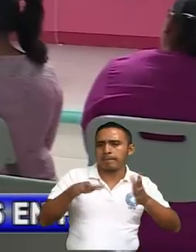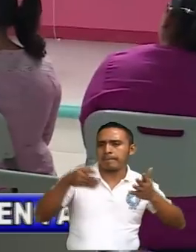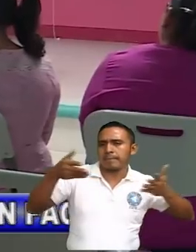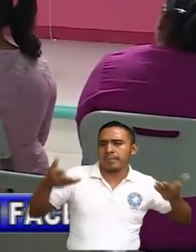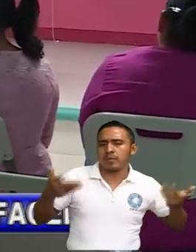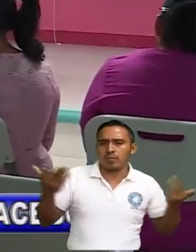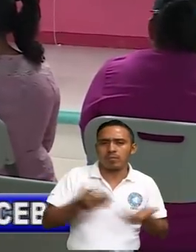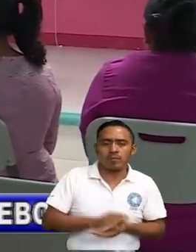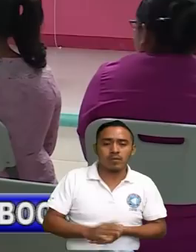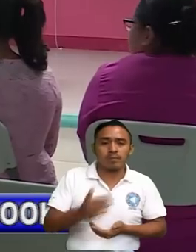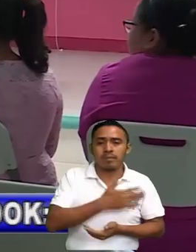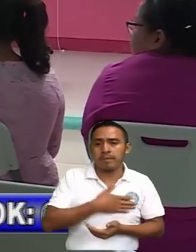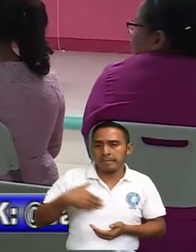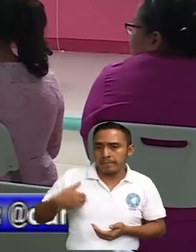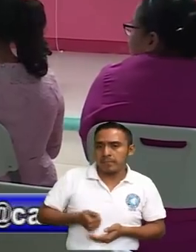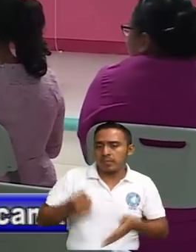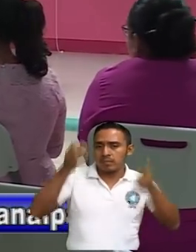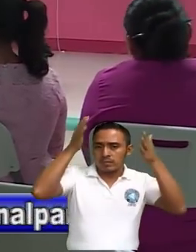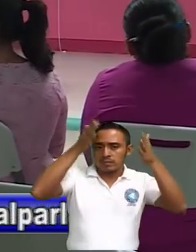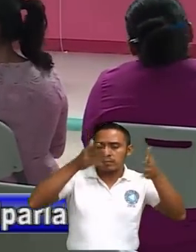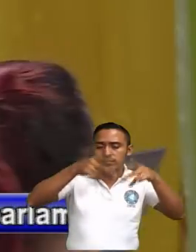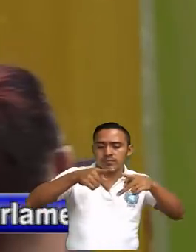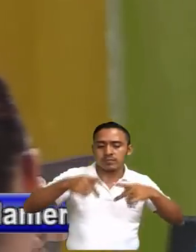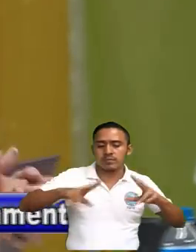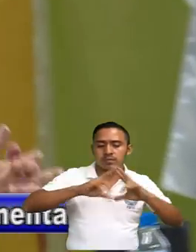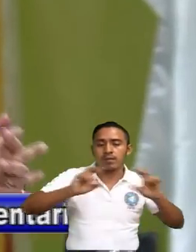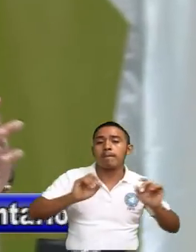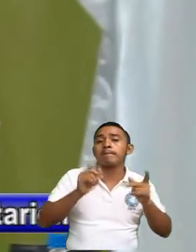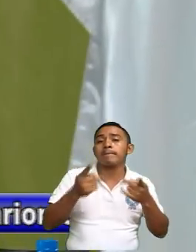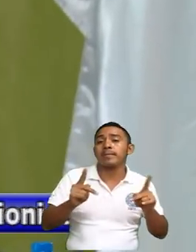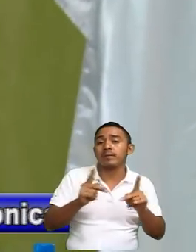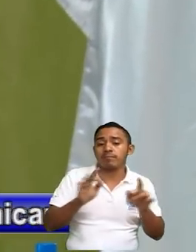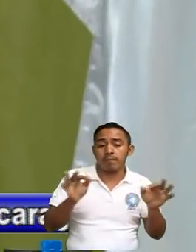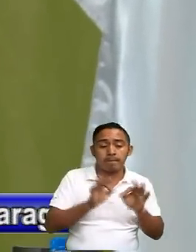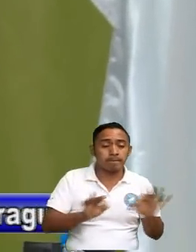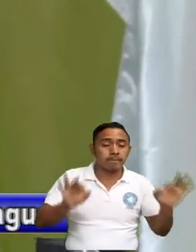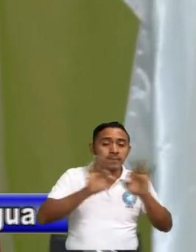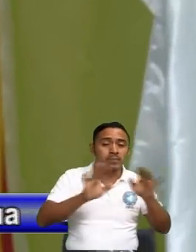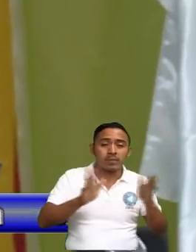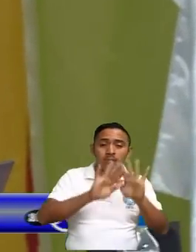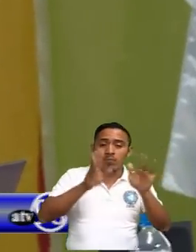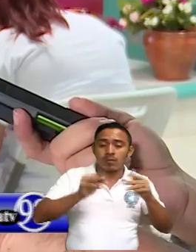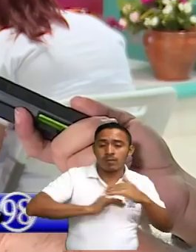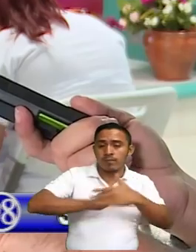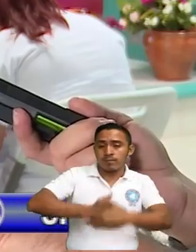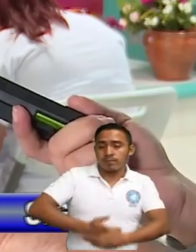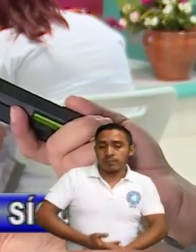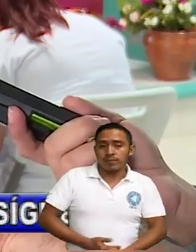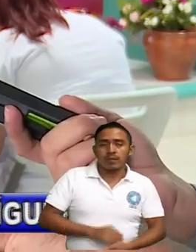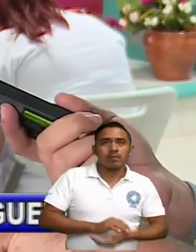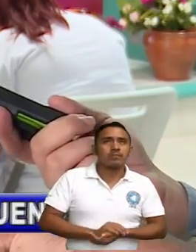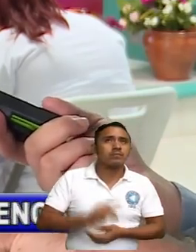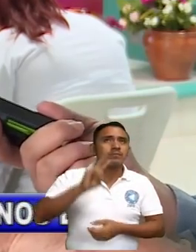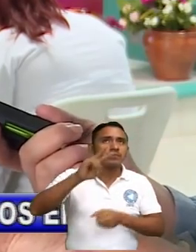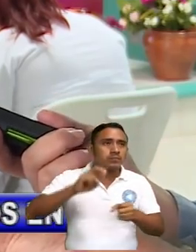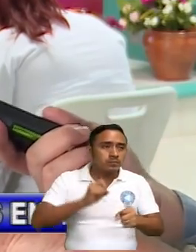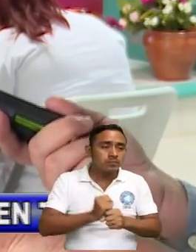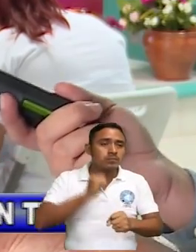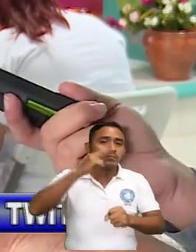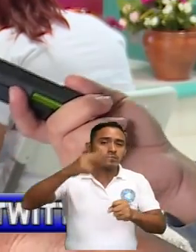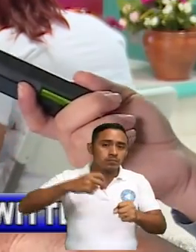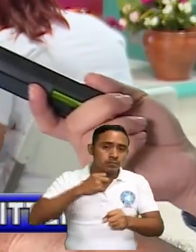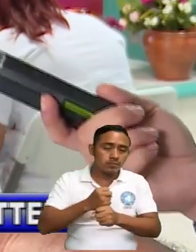un mejor servicio a la población nicaragüense, principalmente a las mujeres embarazadas. Cada dos años estamos